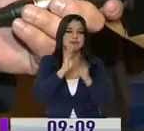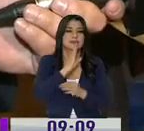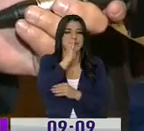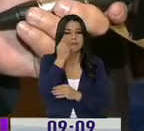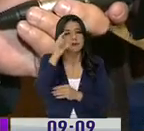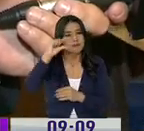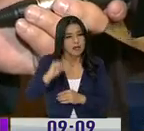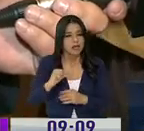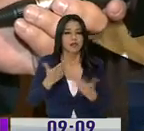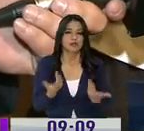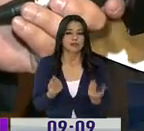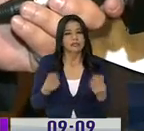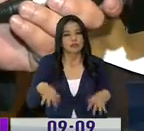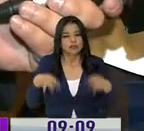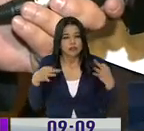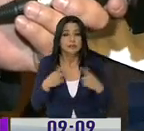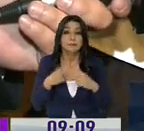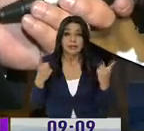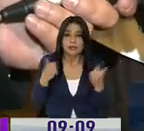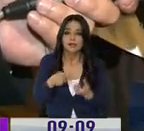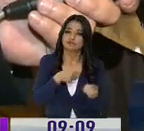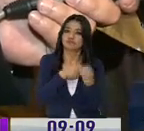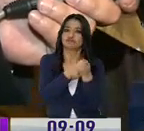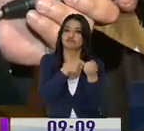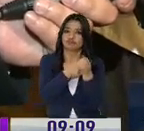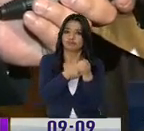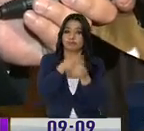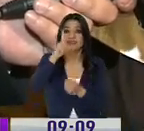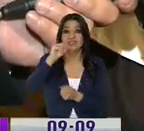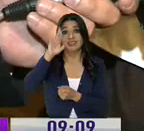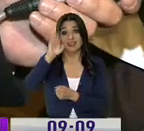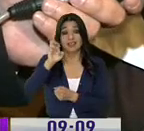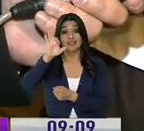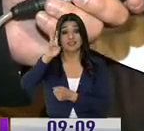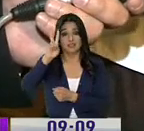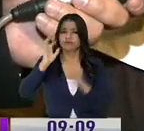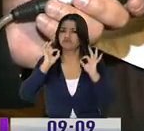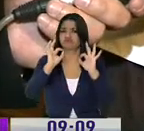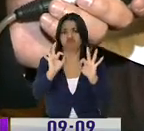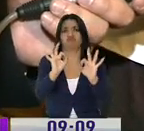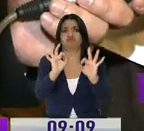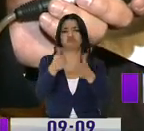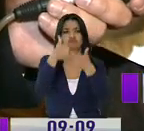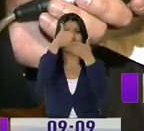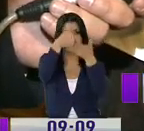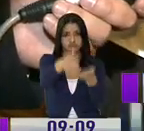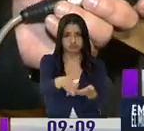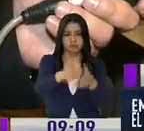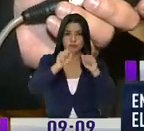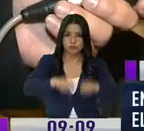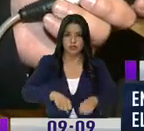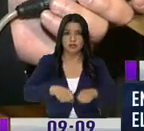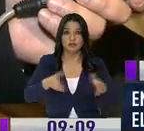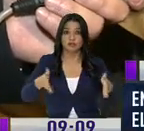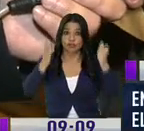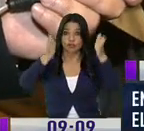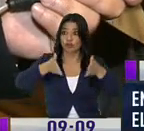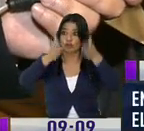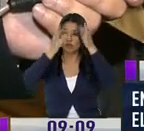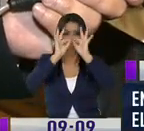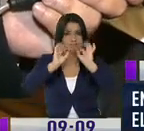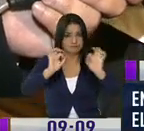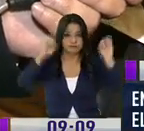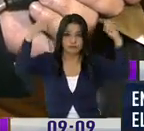ha sido bajo, ¿no? Pero la colaboración de DirecTV que ha hecho actualmente ha hecho que nos permite iluminar las torres, por